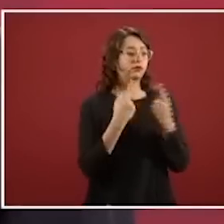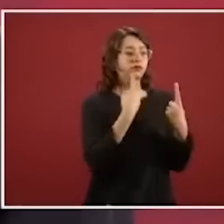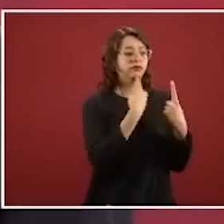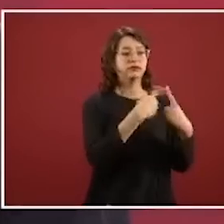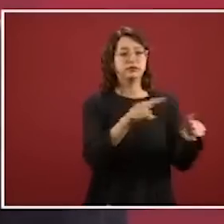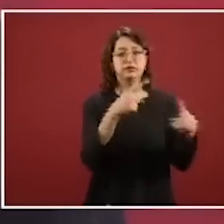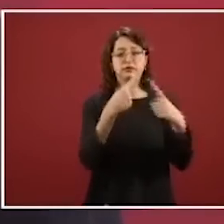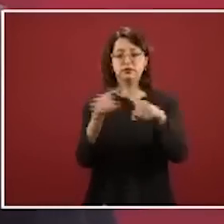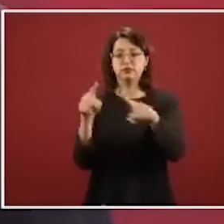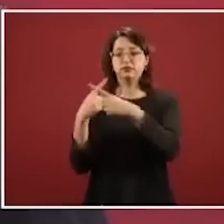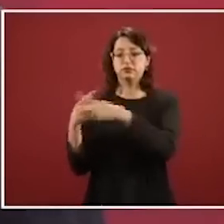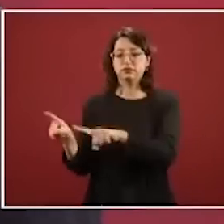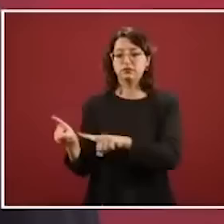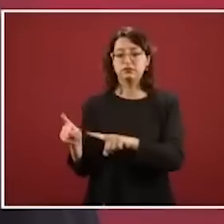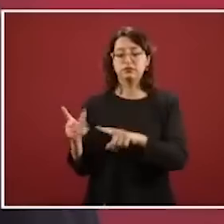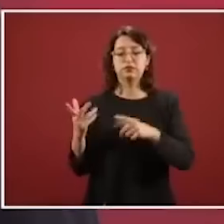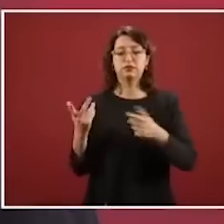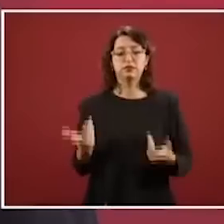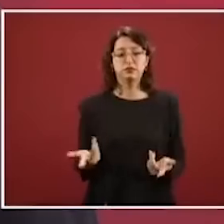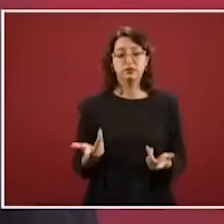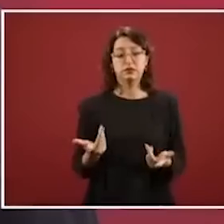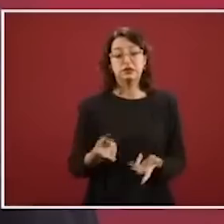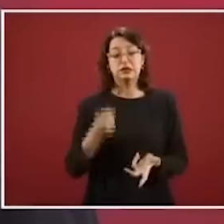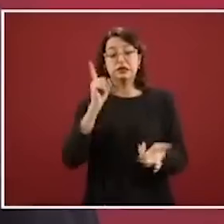que no trabajen